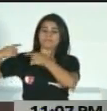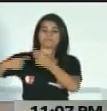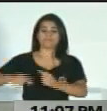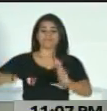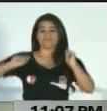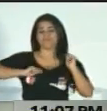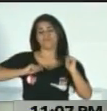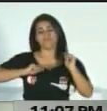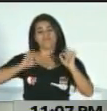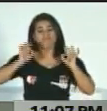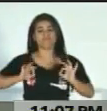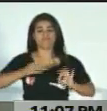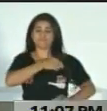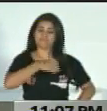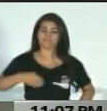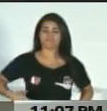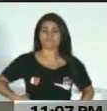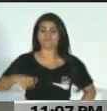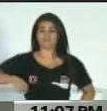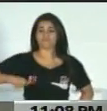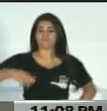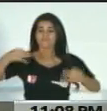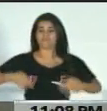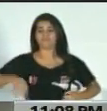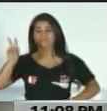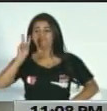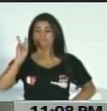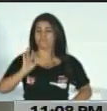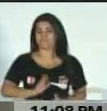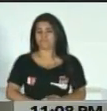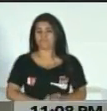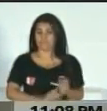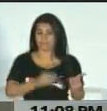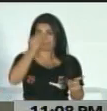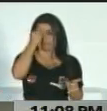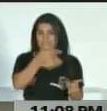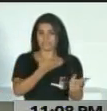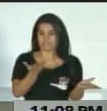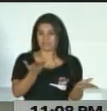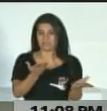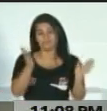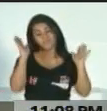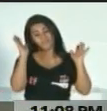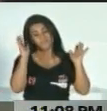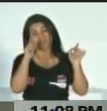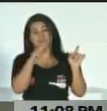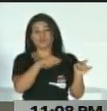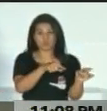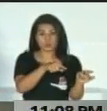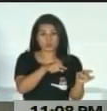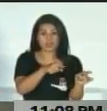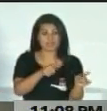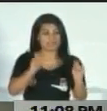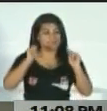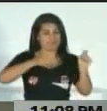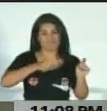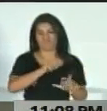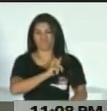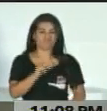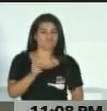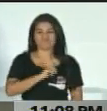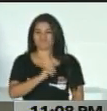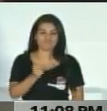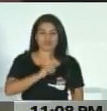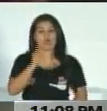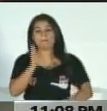llevarme la banda presidencial de presidentico venezolano. Pues bien, te vas a quedar con los crespos hechos, Capriles, porque